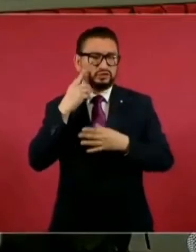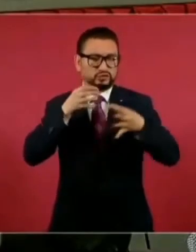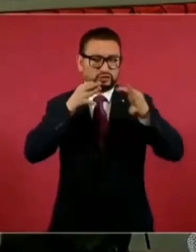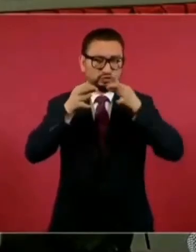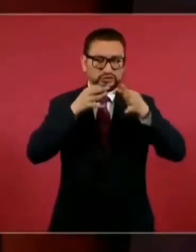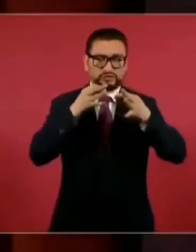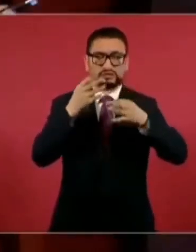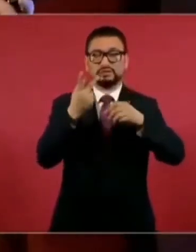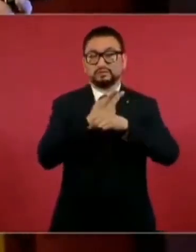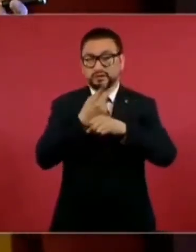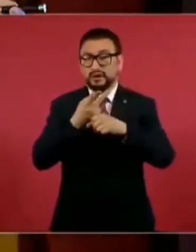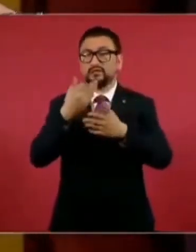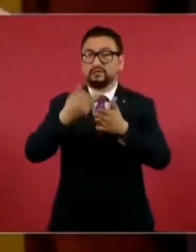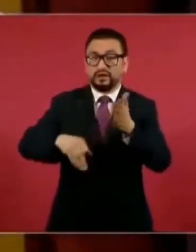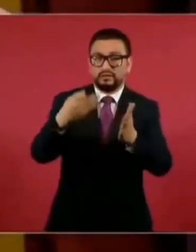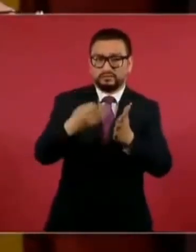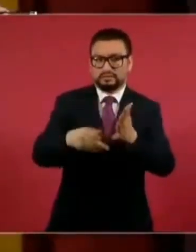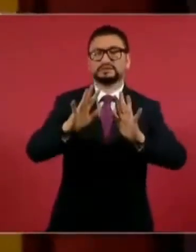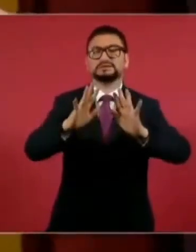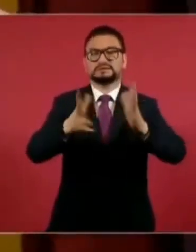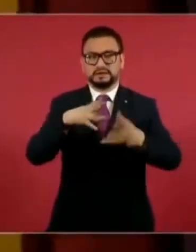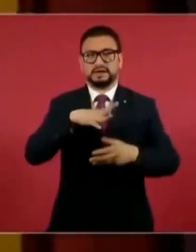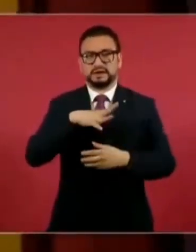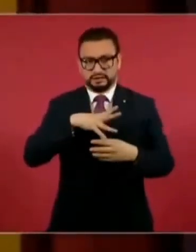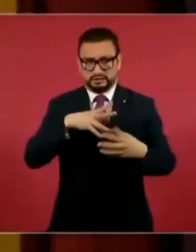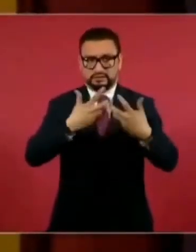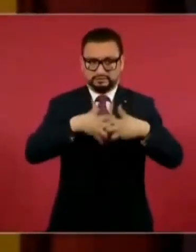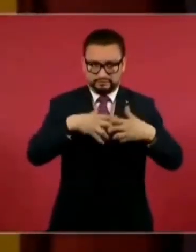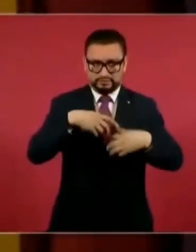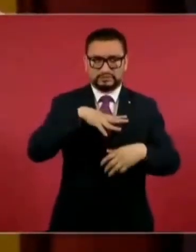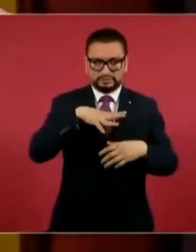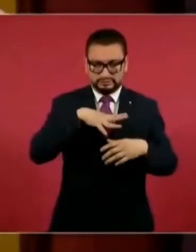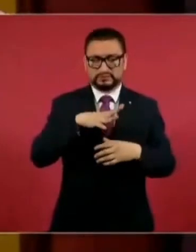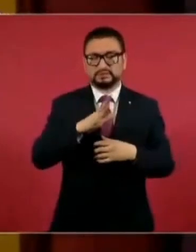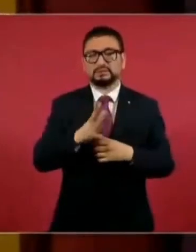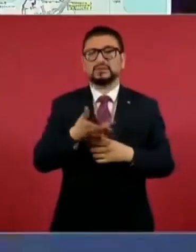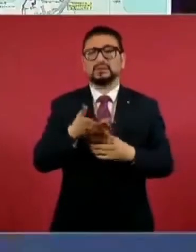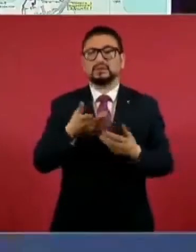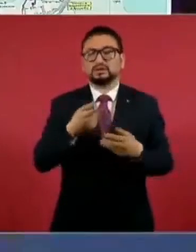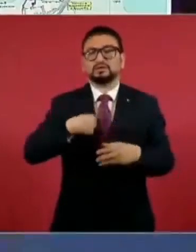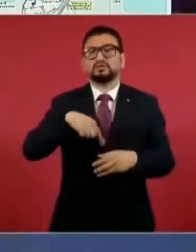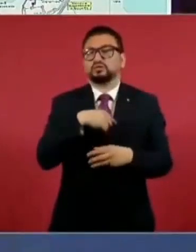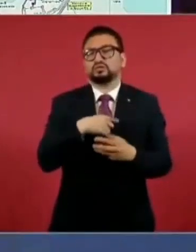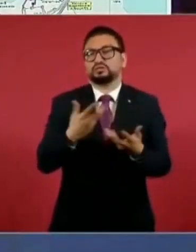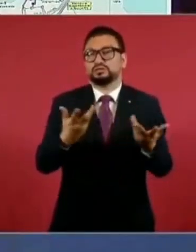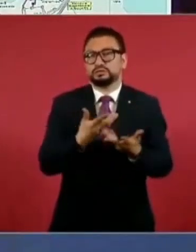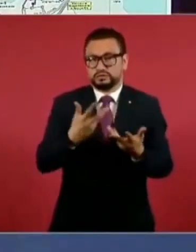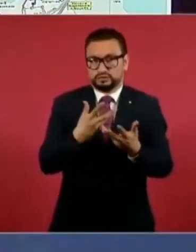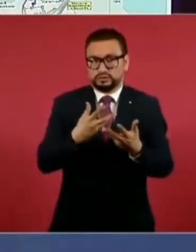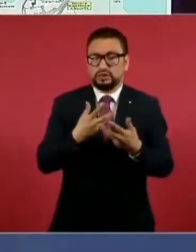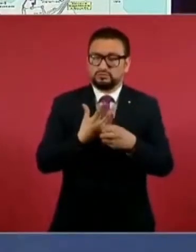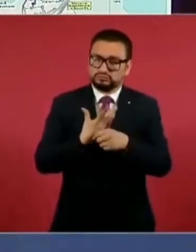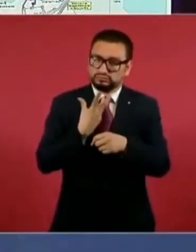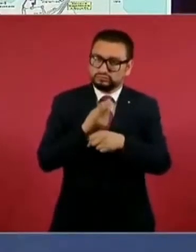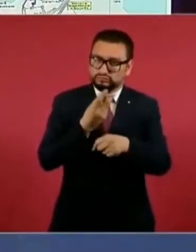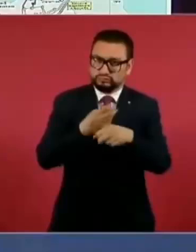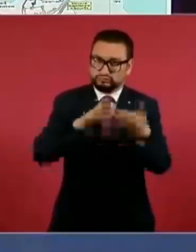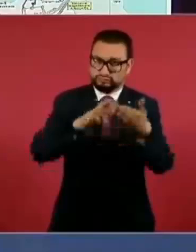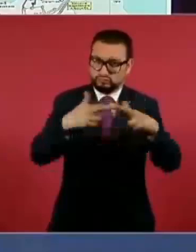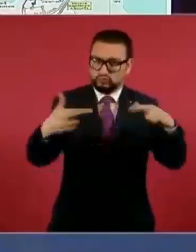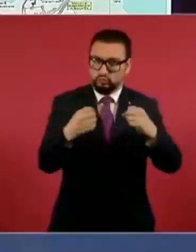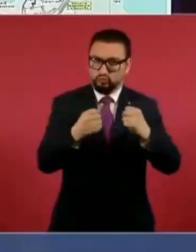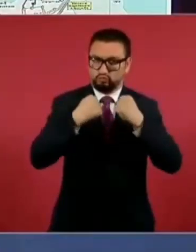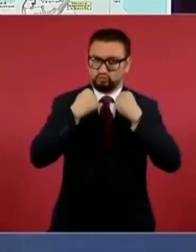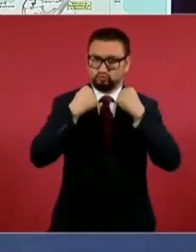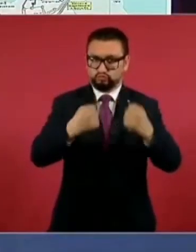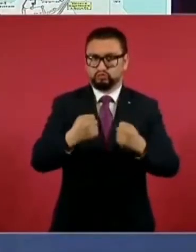hacía falta algo. Bueno, pues ya tenemos la generación. Ya tenemos la generación. Entonces, ¿qué estamos haciendo? Reforzando la red para que toda esa